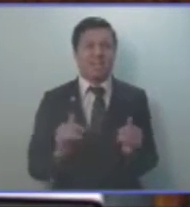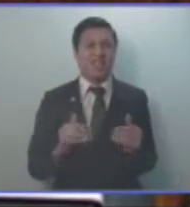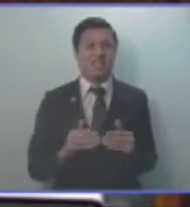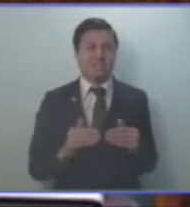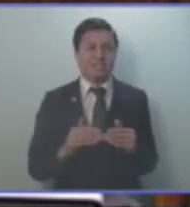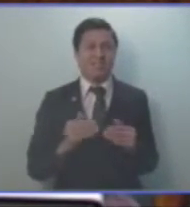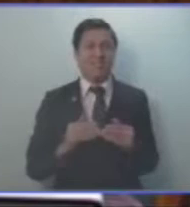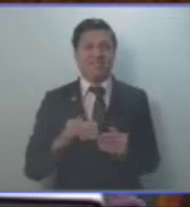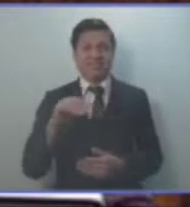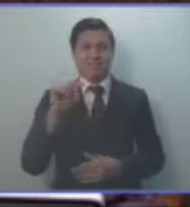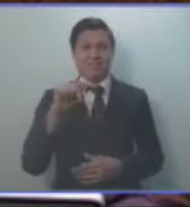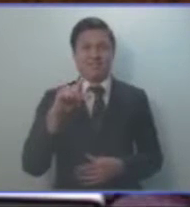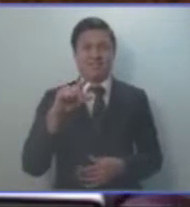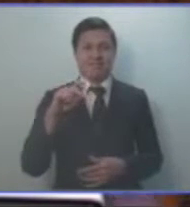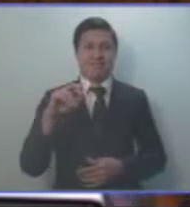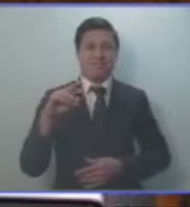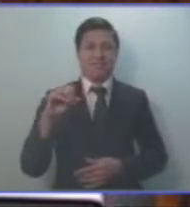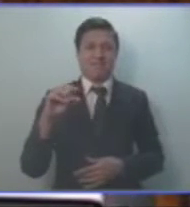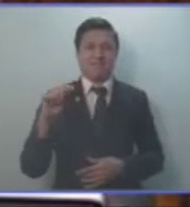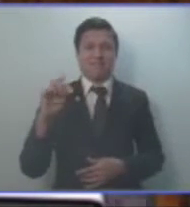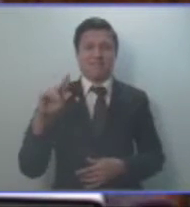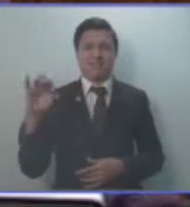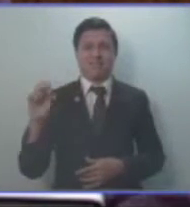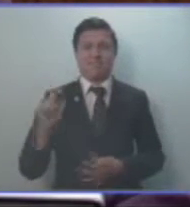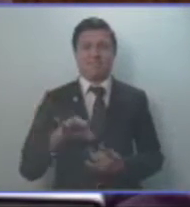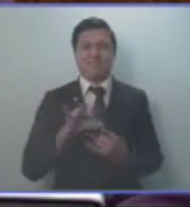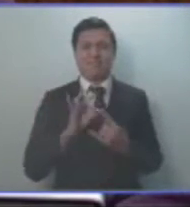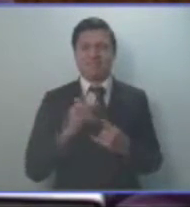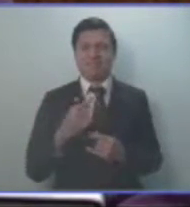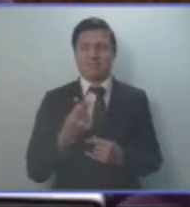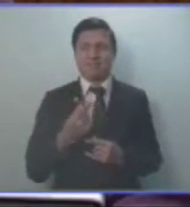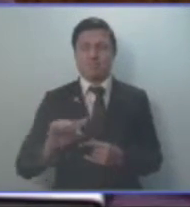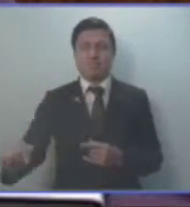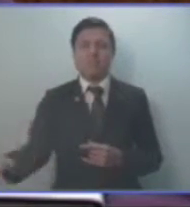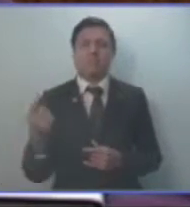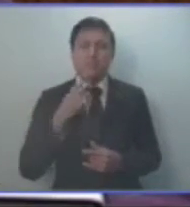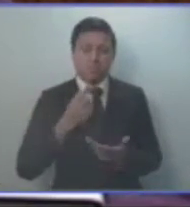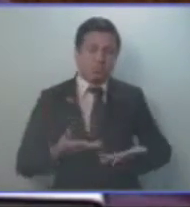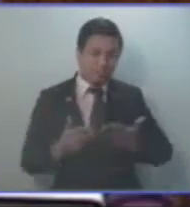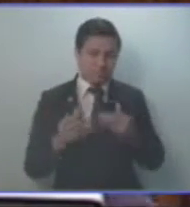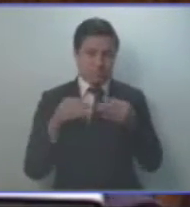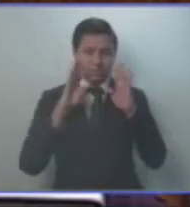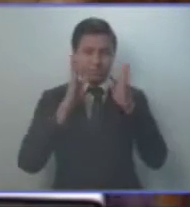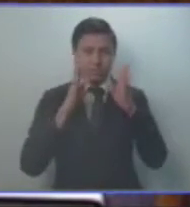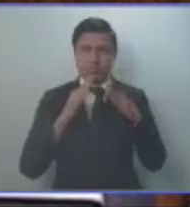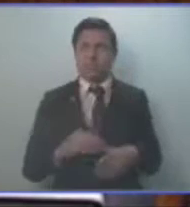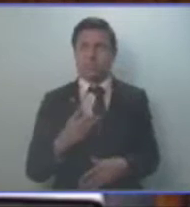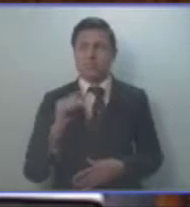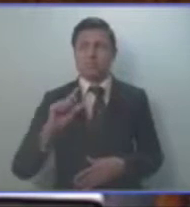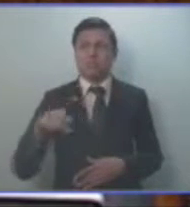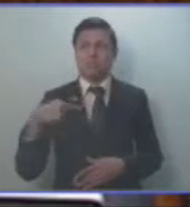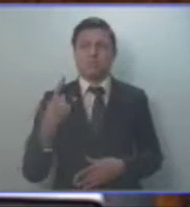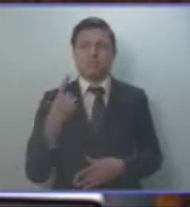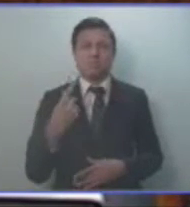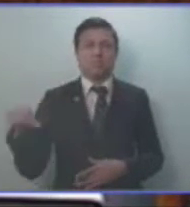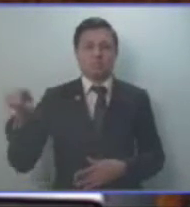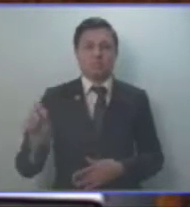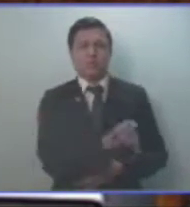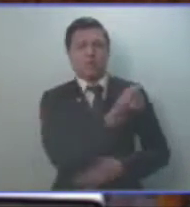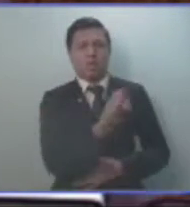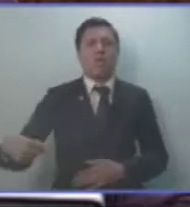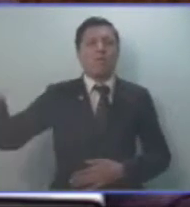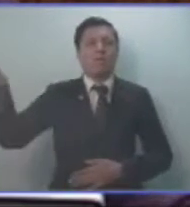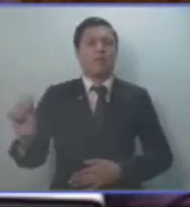álvaro torres fue nombrado un salón en la feria internacional dedicado a el mañana a dar un concierto muy